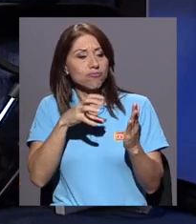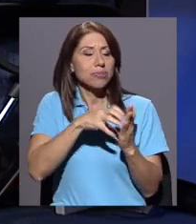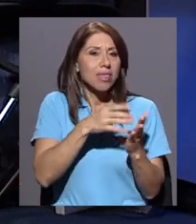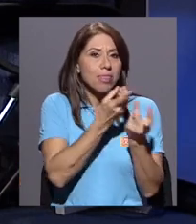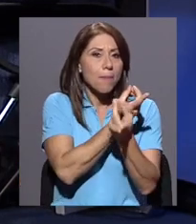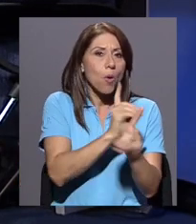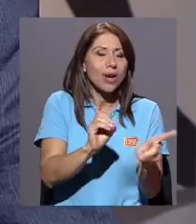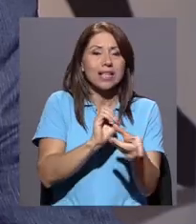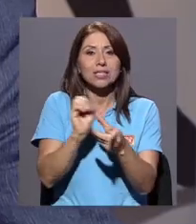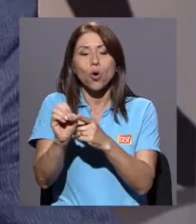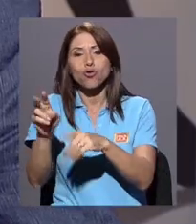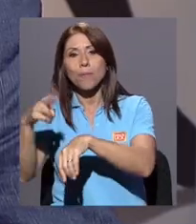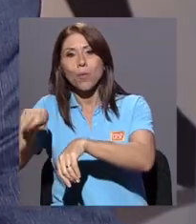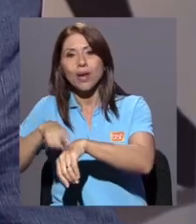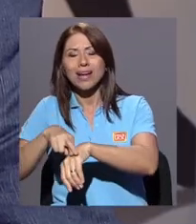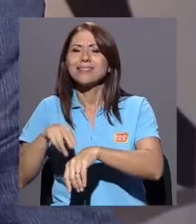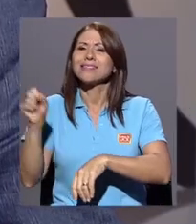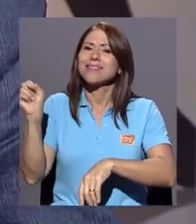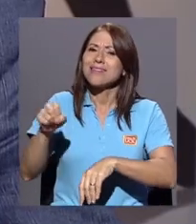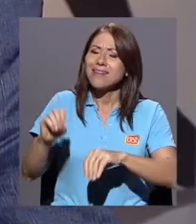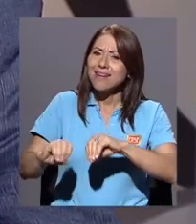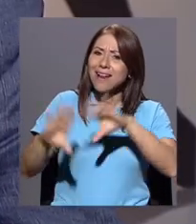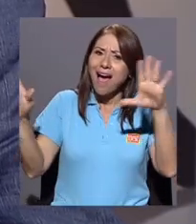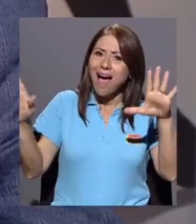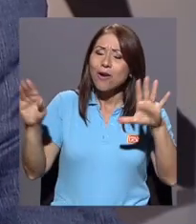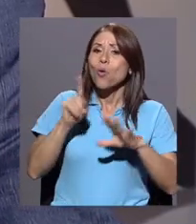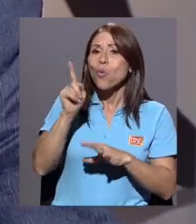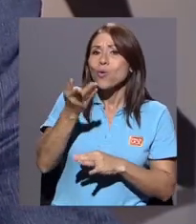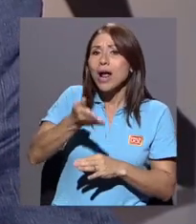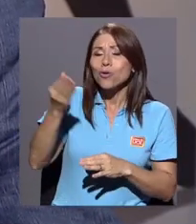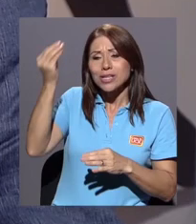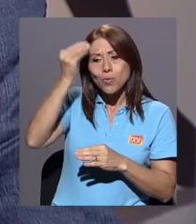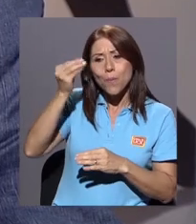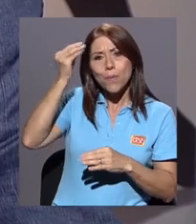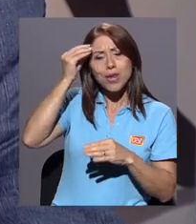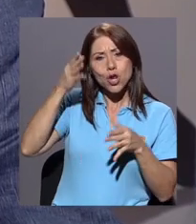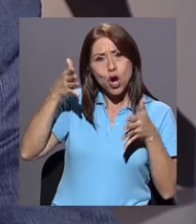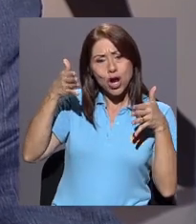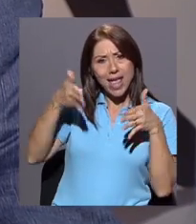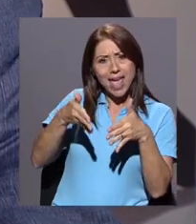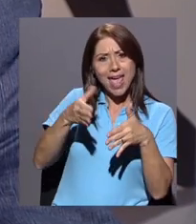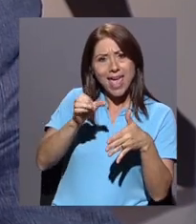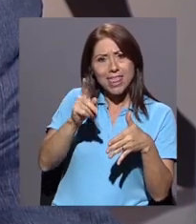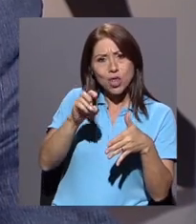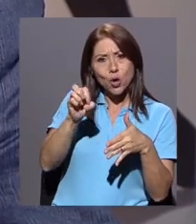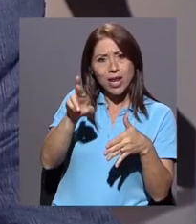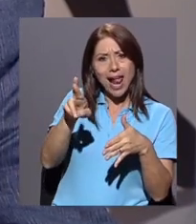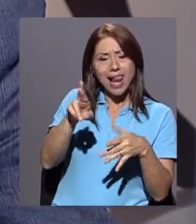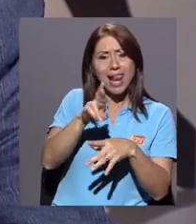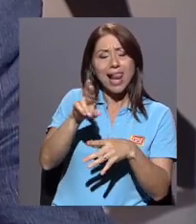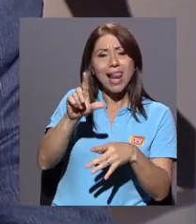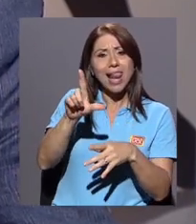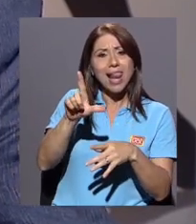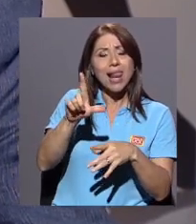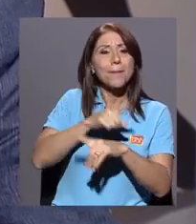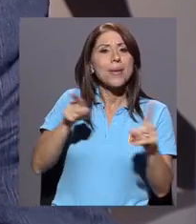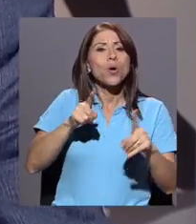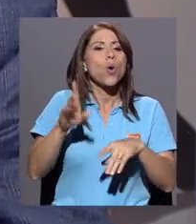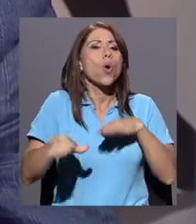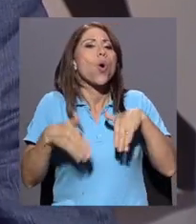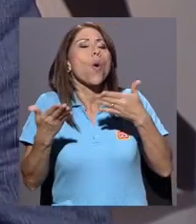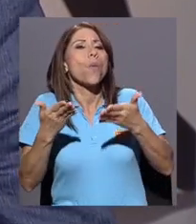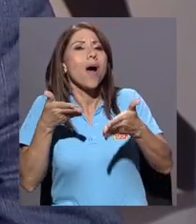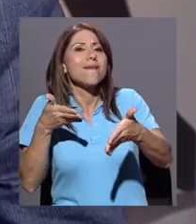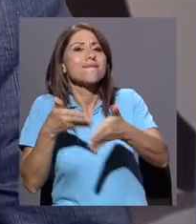o republicanas. Claro, una cosa son la línea editorial, otra cosa es si eso, cómo afecta la reportería, digamos. Entiendo.